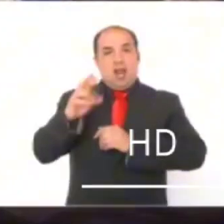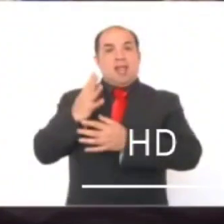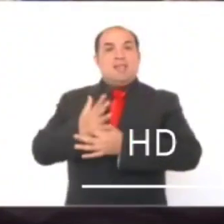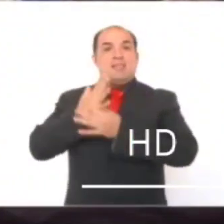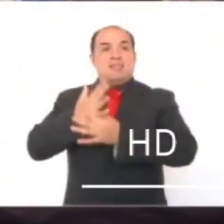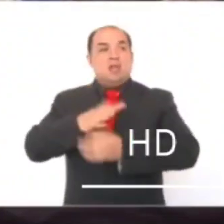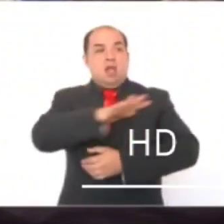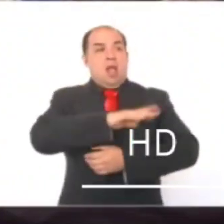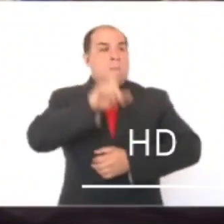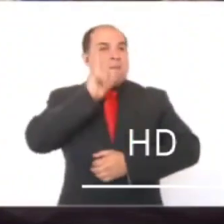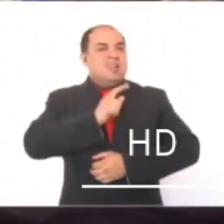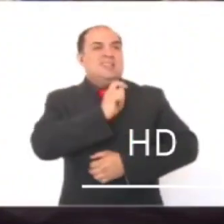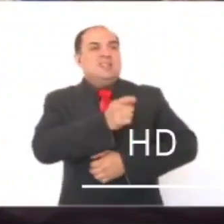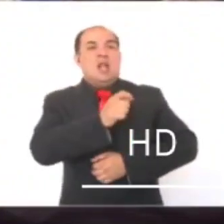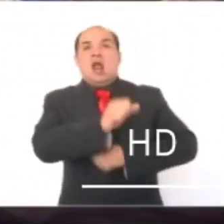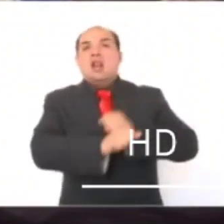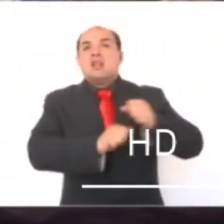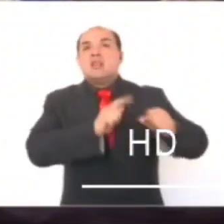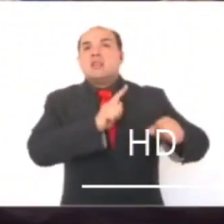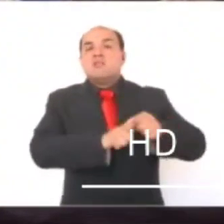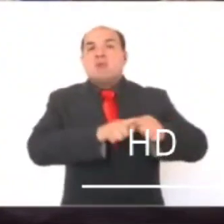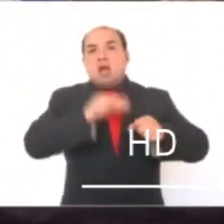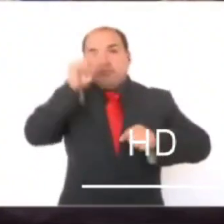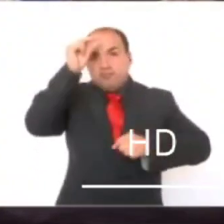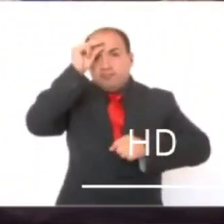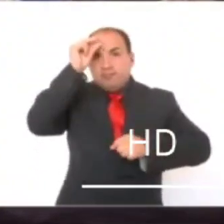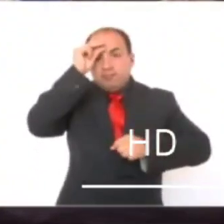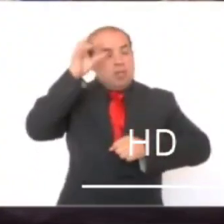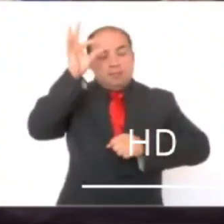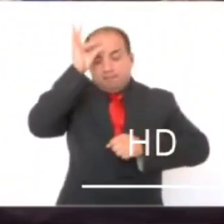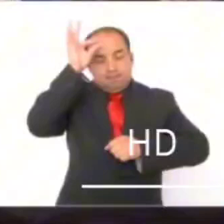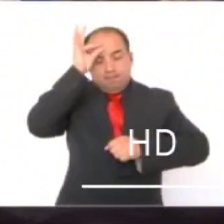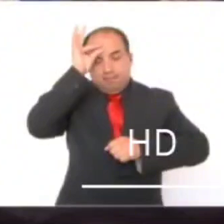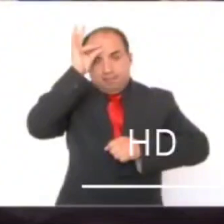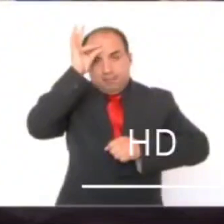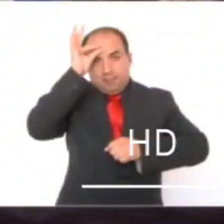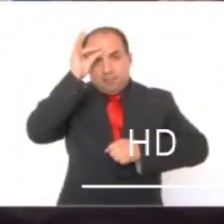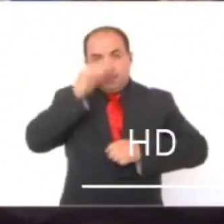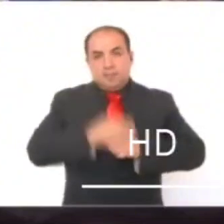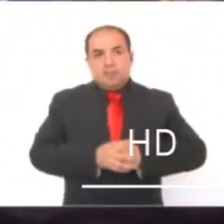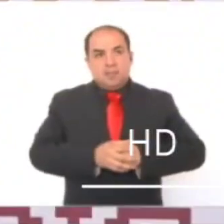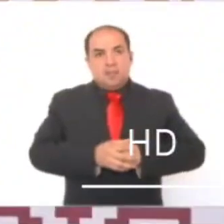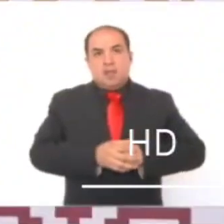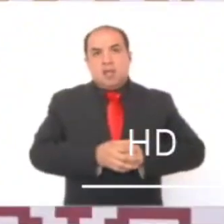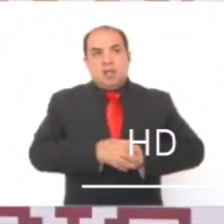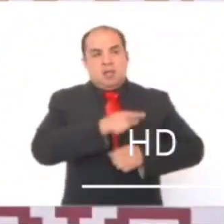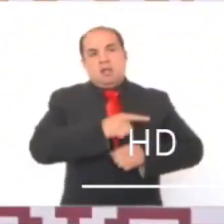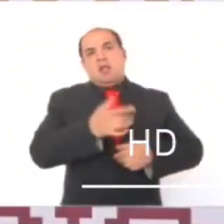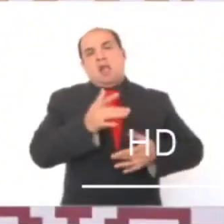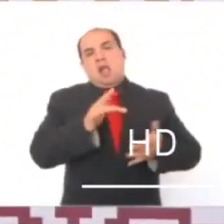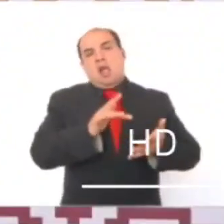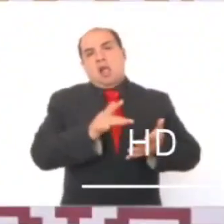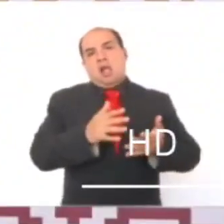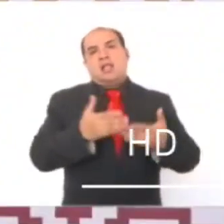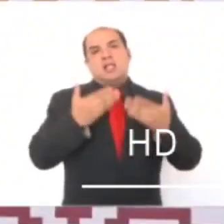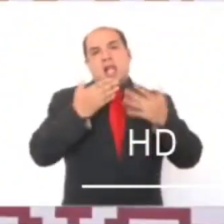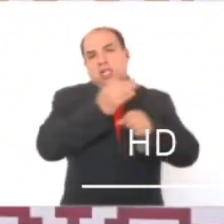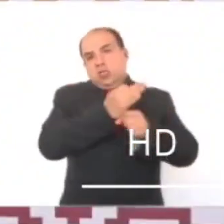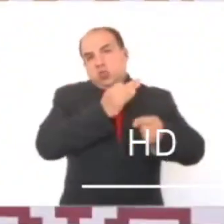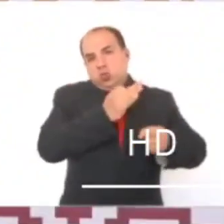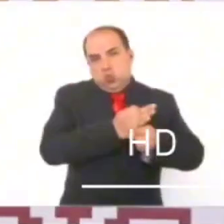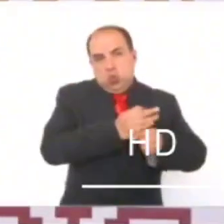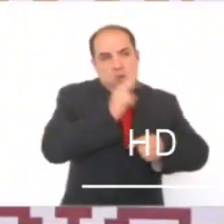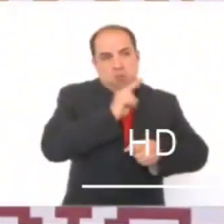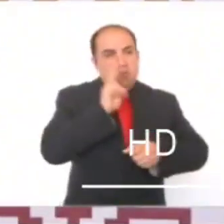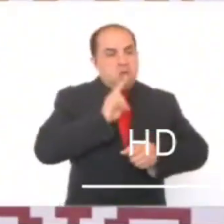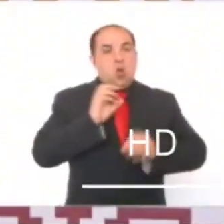mujer es un animal inepto y estúpido, aunque agradable y gracioso. O como Aristóteles,